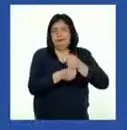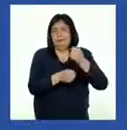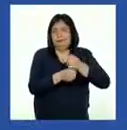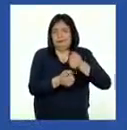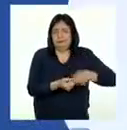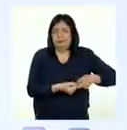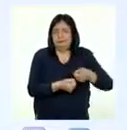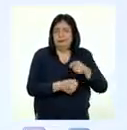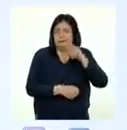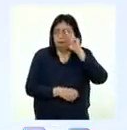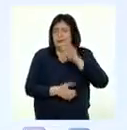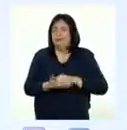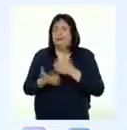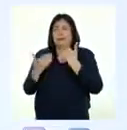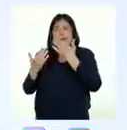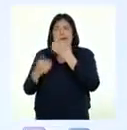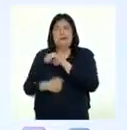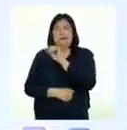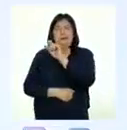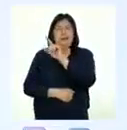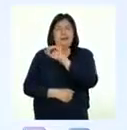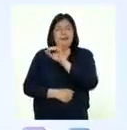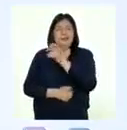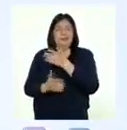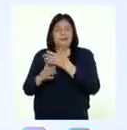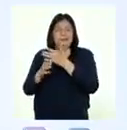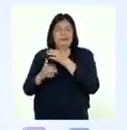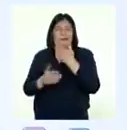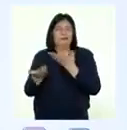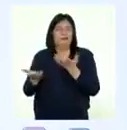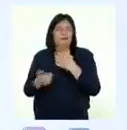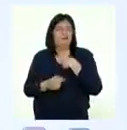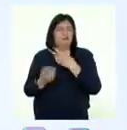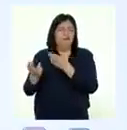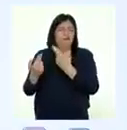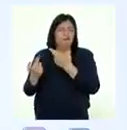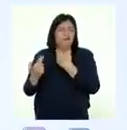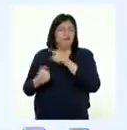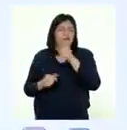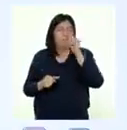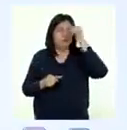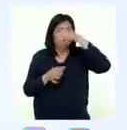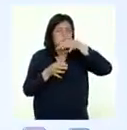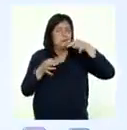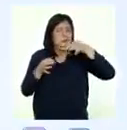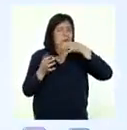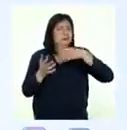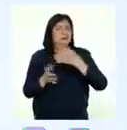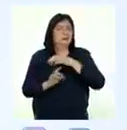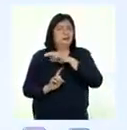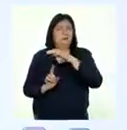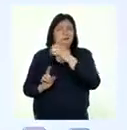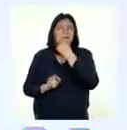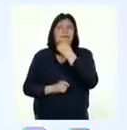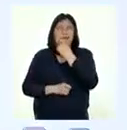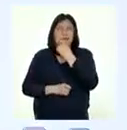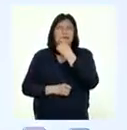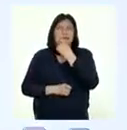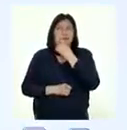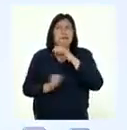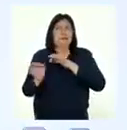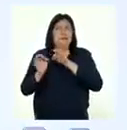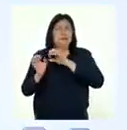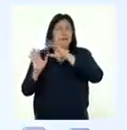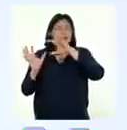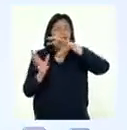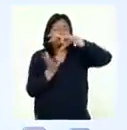agrícola en el país. Gracias, Alejandra, por compartir la entrevista. Con las respuestas del ingeniero Cristian me ha quedado clarísimo que el calentamiento